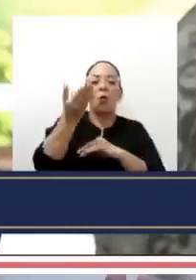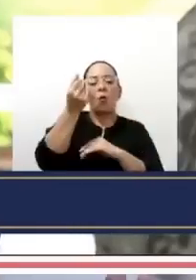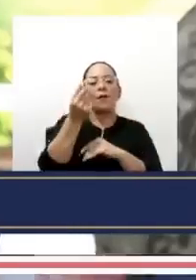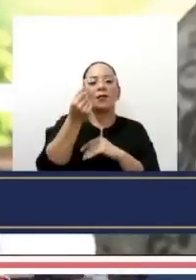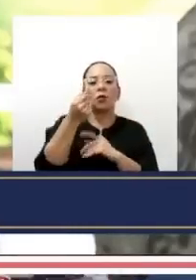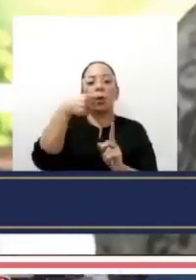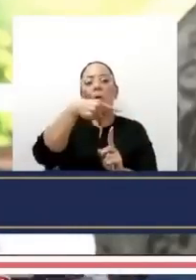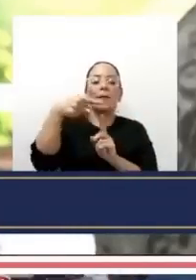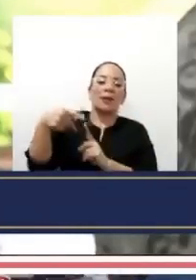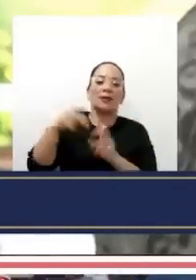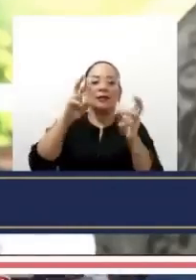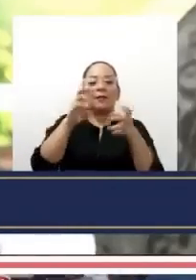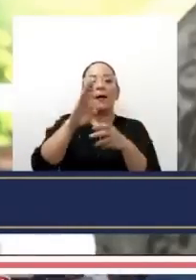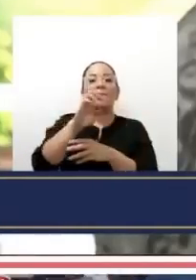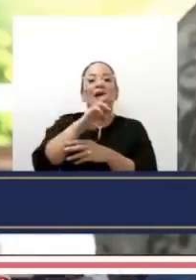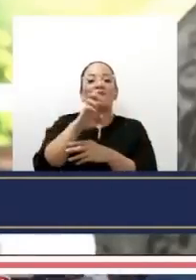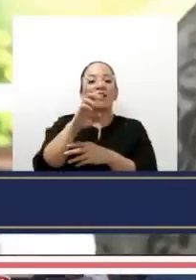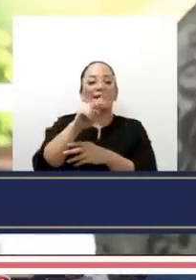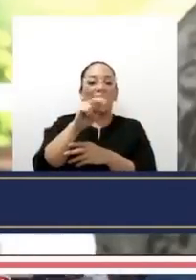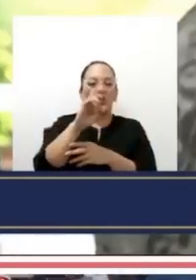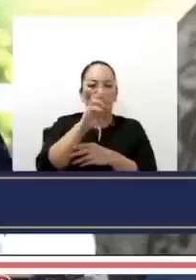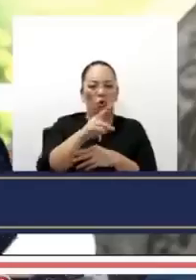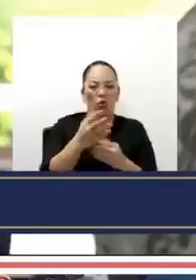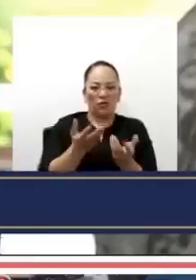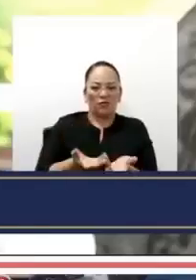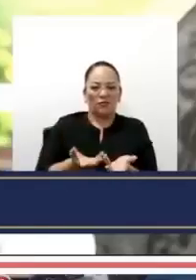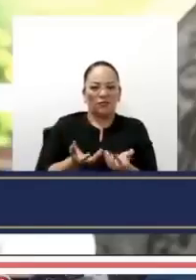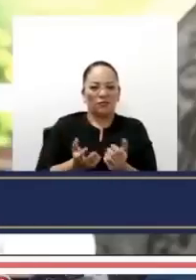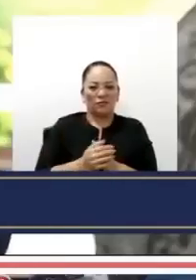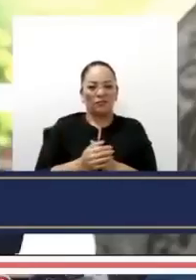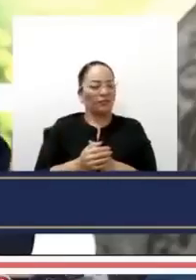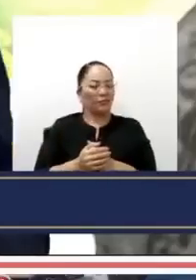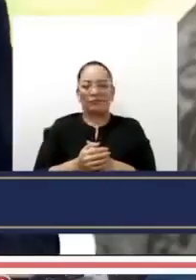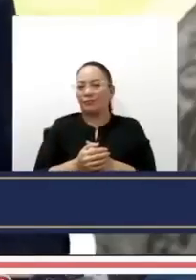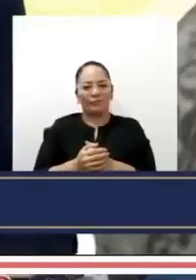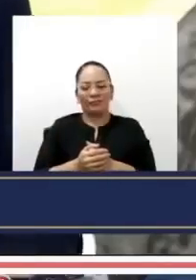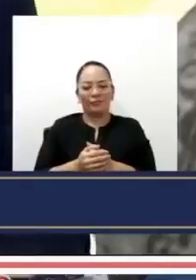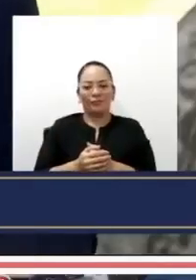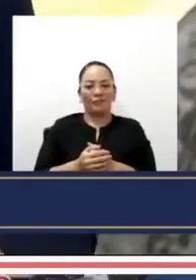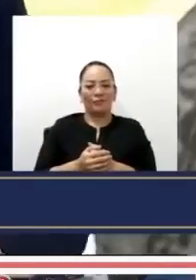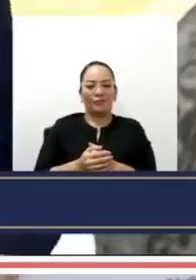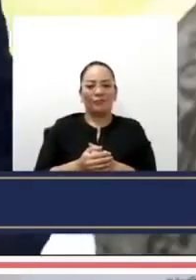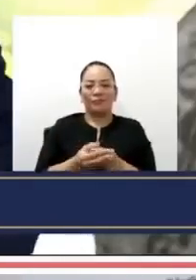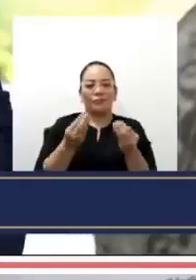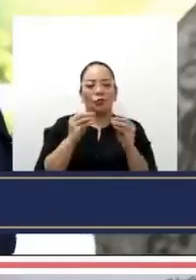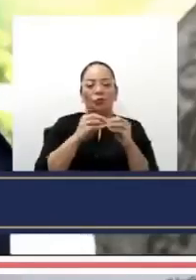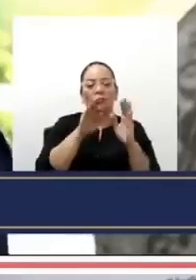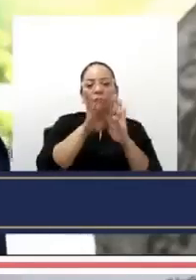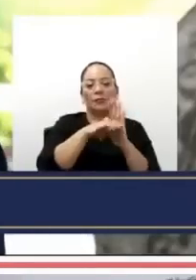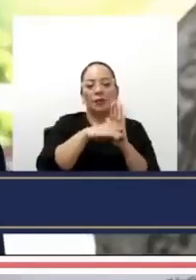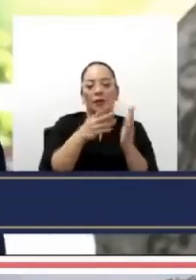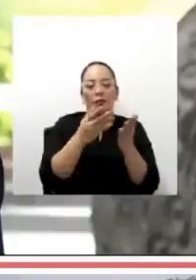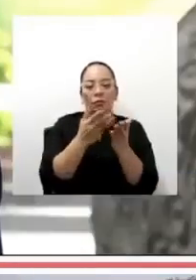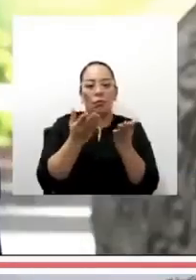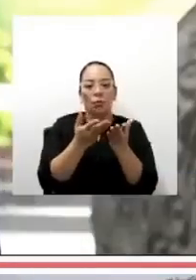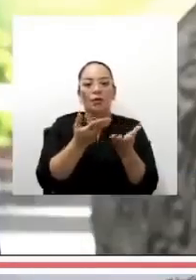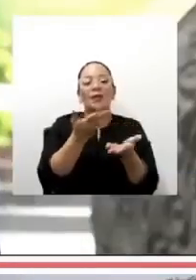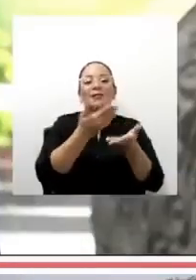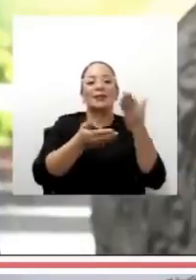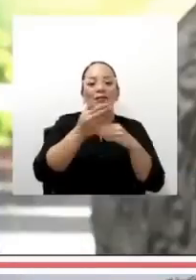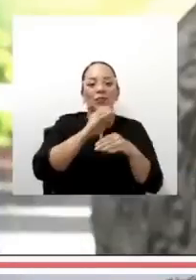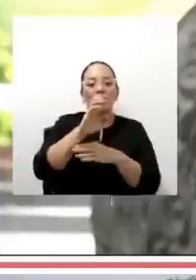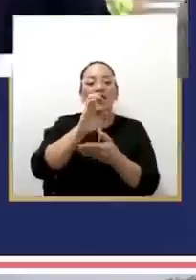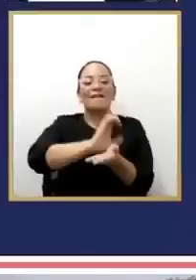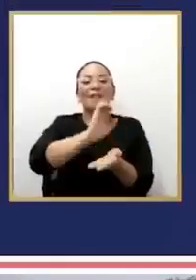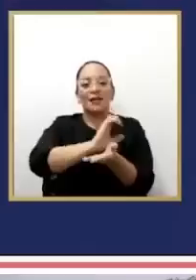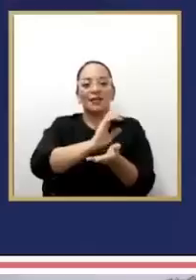el caso Barrenador. Cuando más bien es mucho más barato que esos servicios de BAIS